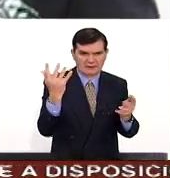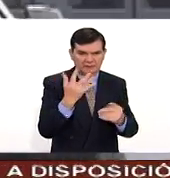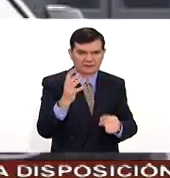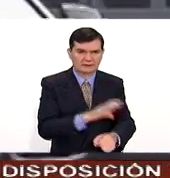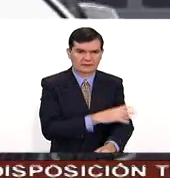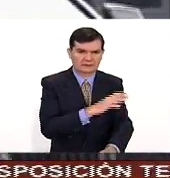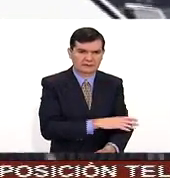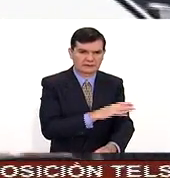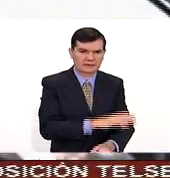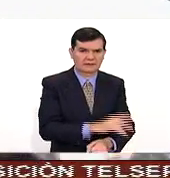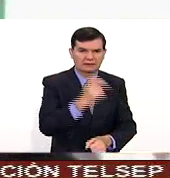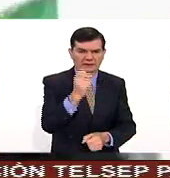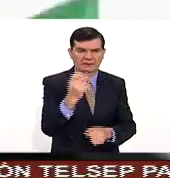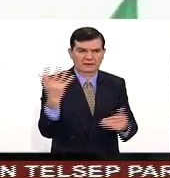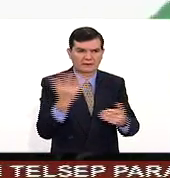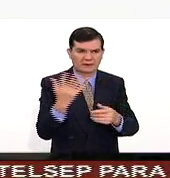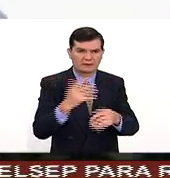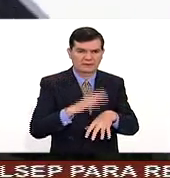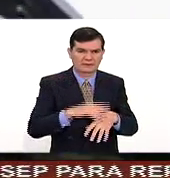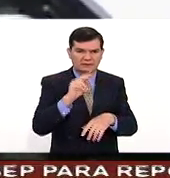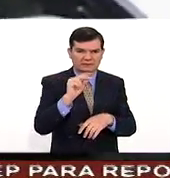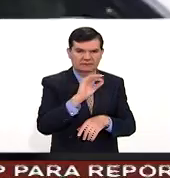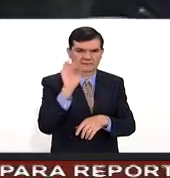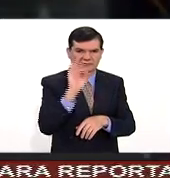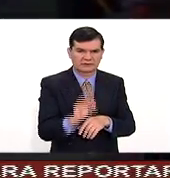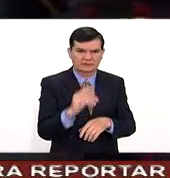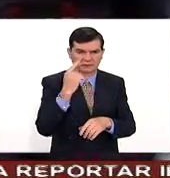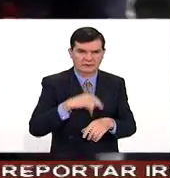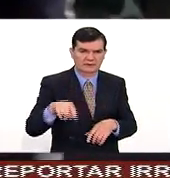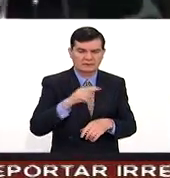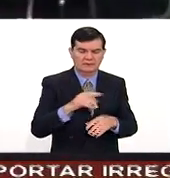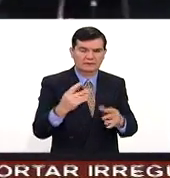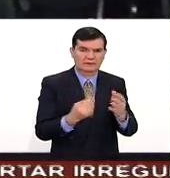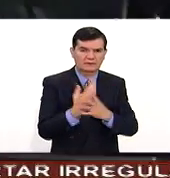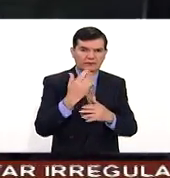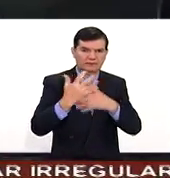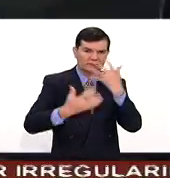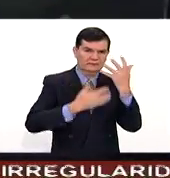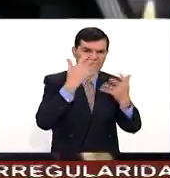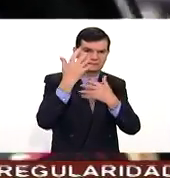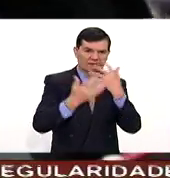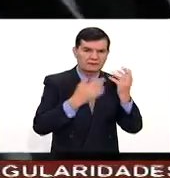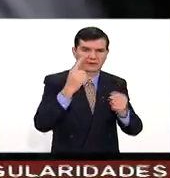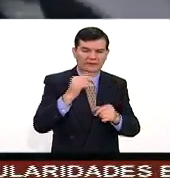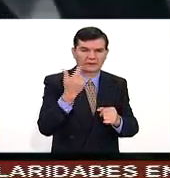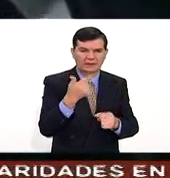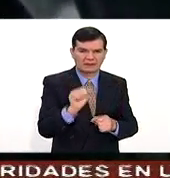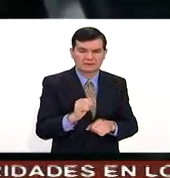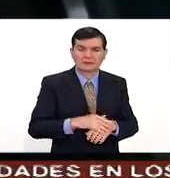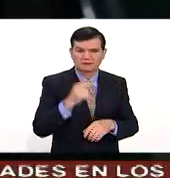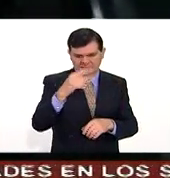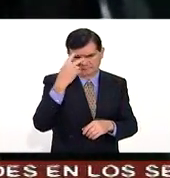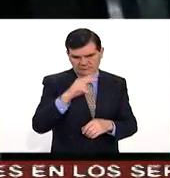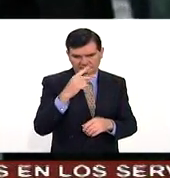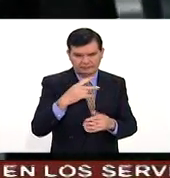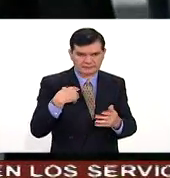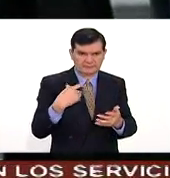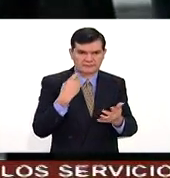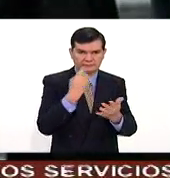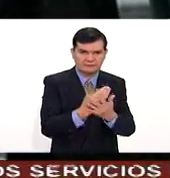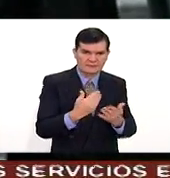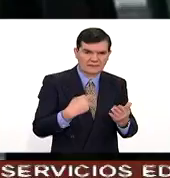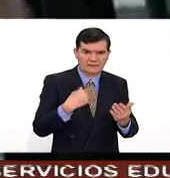energía, que es la que, lo que produce el 80% de la generación de gases de efecto invernadero. México es lo que ha venido